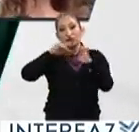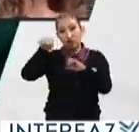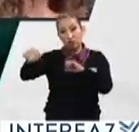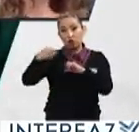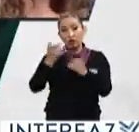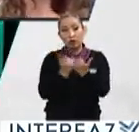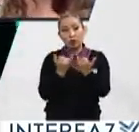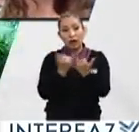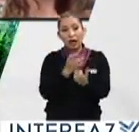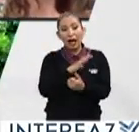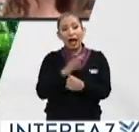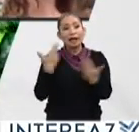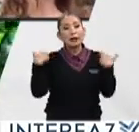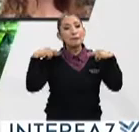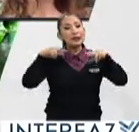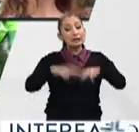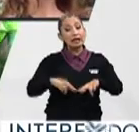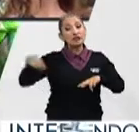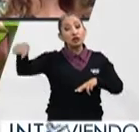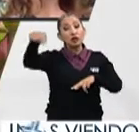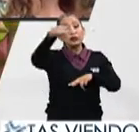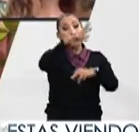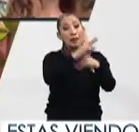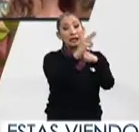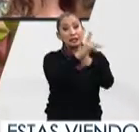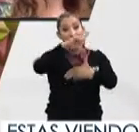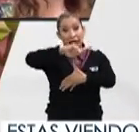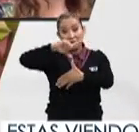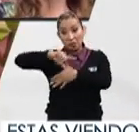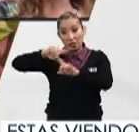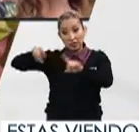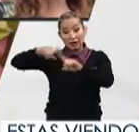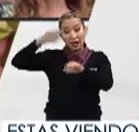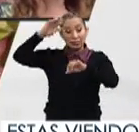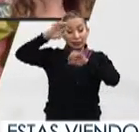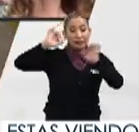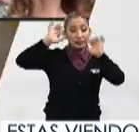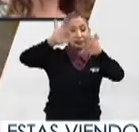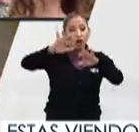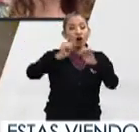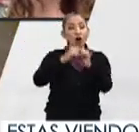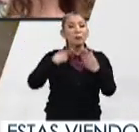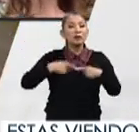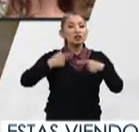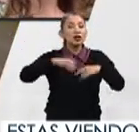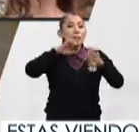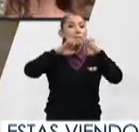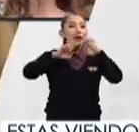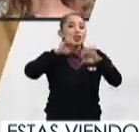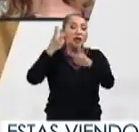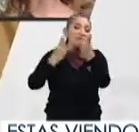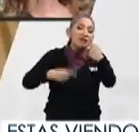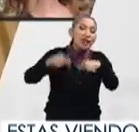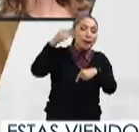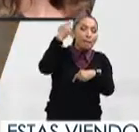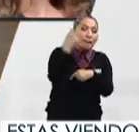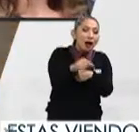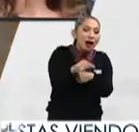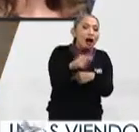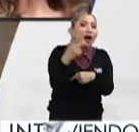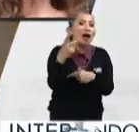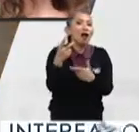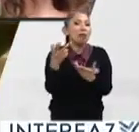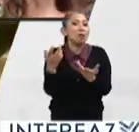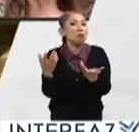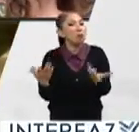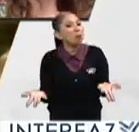tú, pues hay representación de los países de Latinoamérica por medio de periodistas que vienen a, pues,